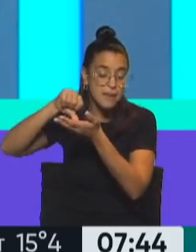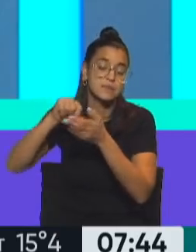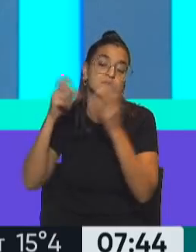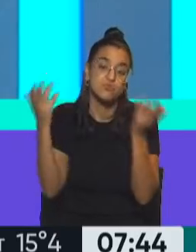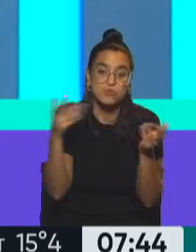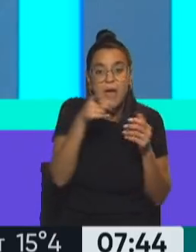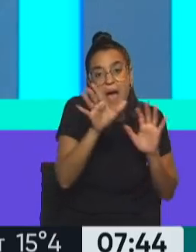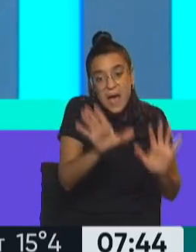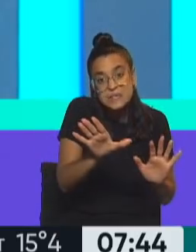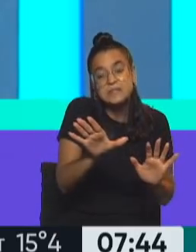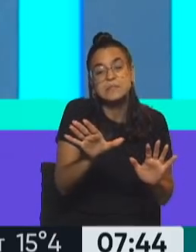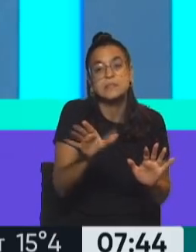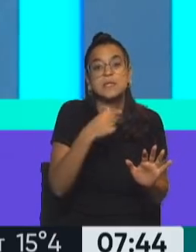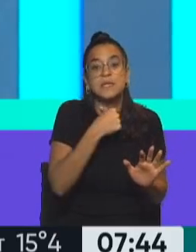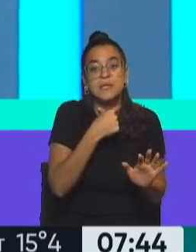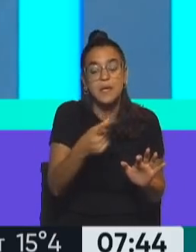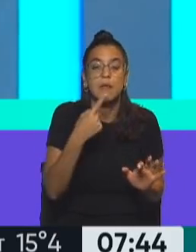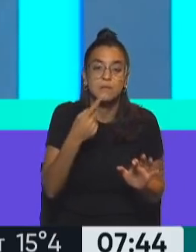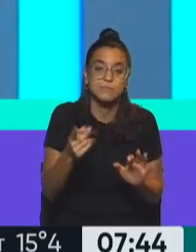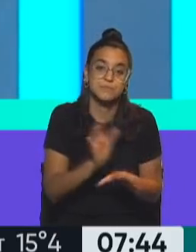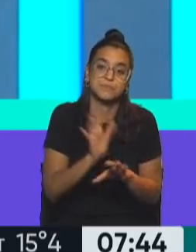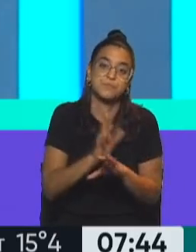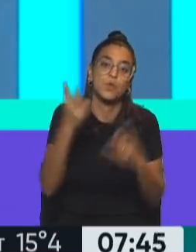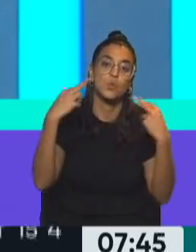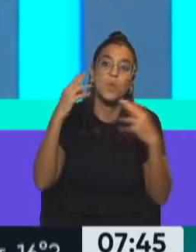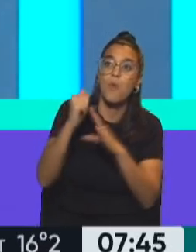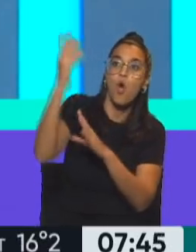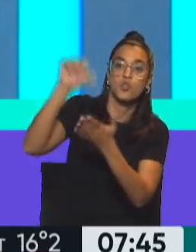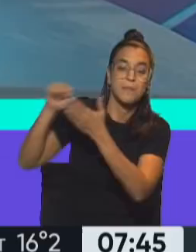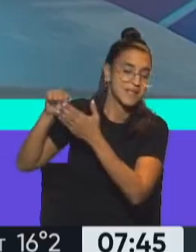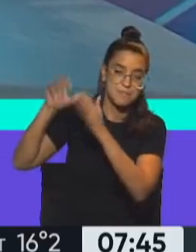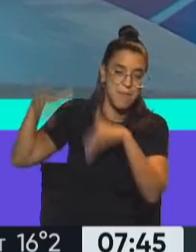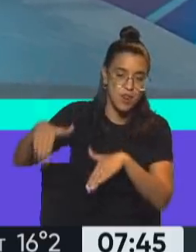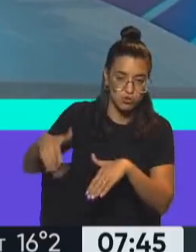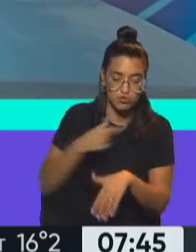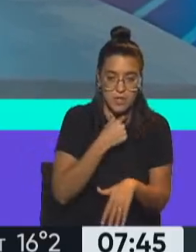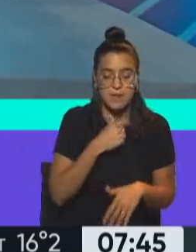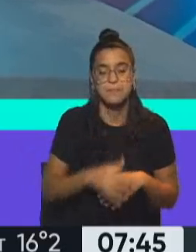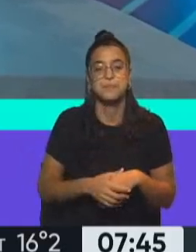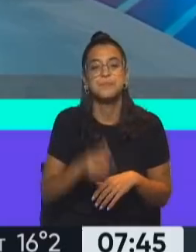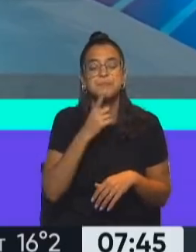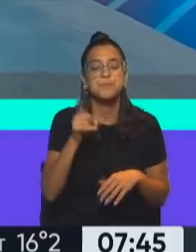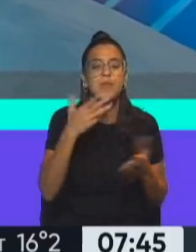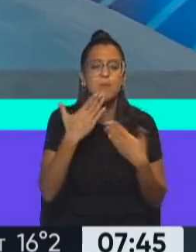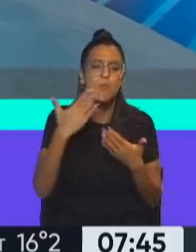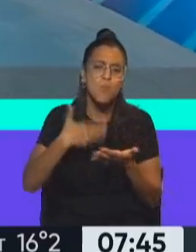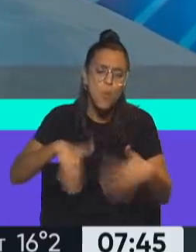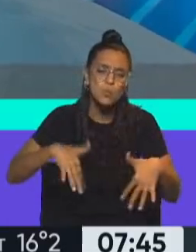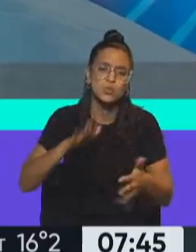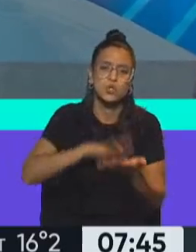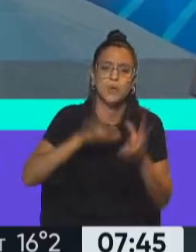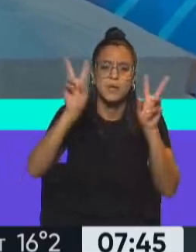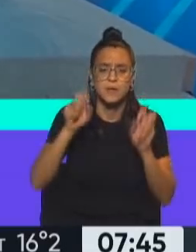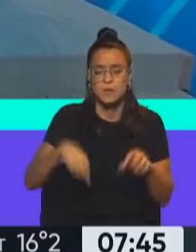ese motivo entonces es lo que quieren hacer es desincentivar el turismo afuera flor consultarte haber muchos hablado en las últimas horas sobre este tema y